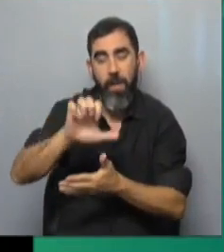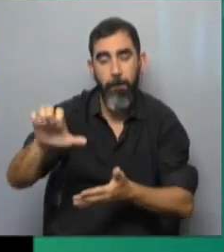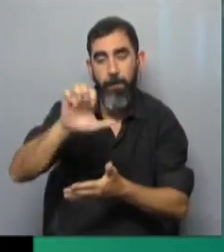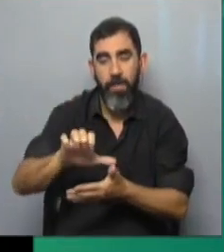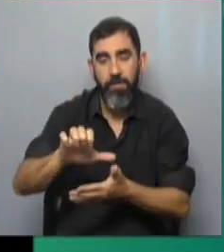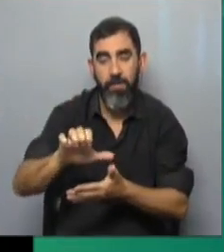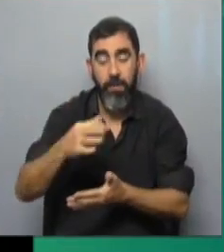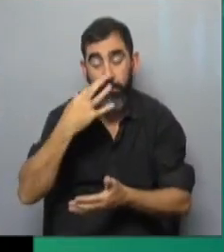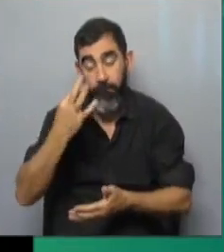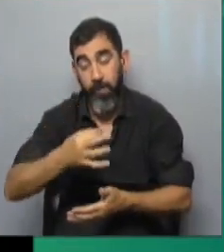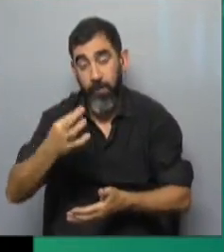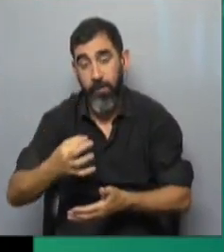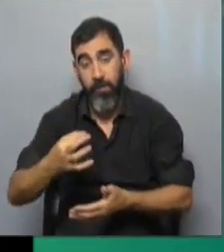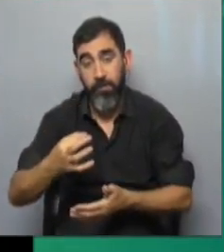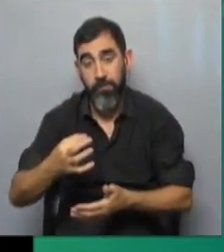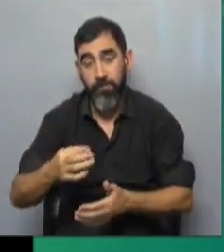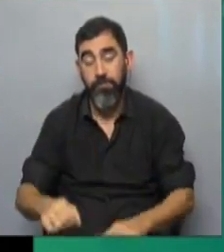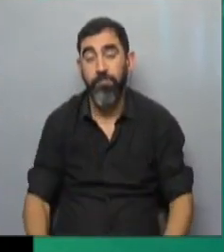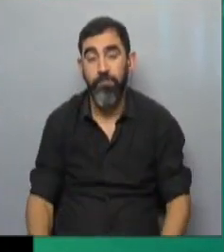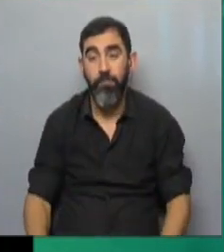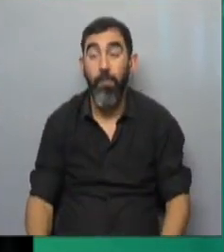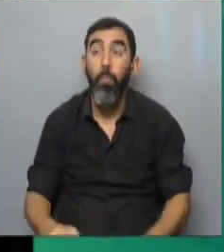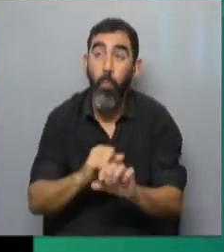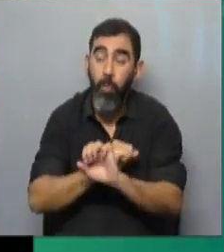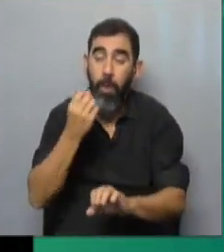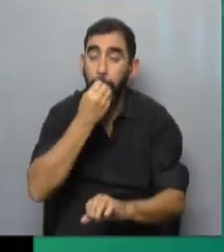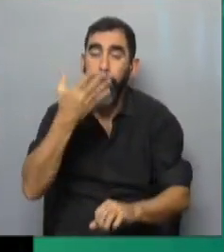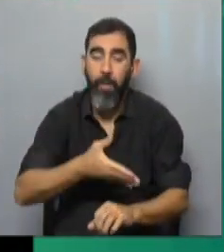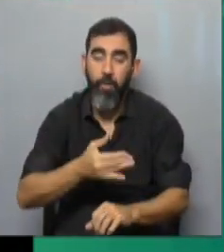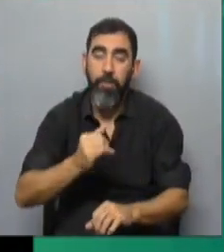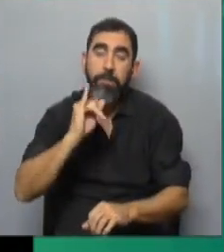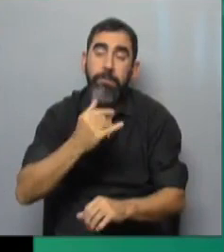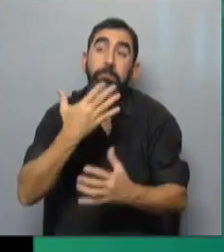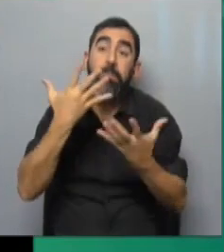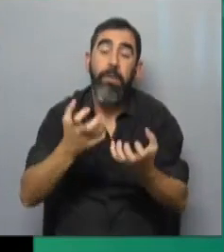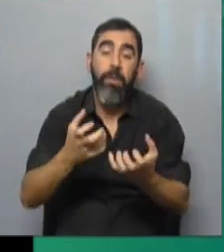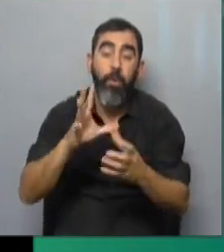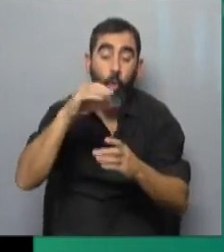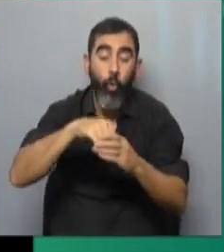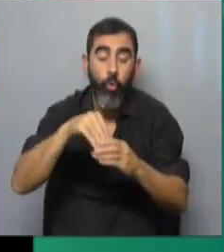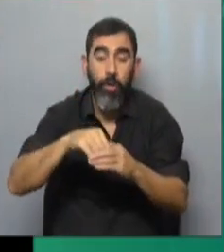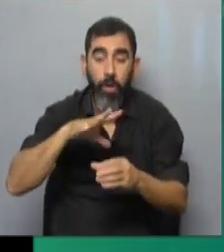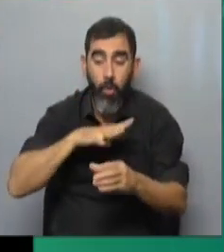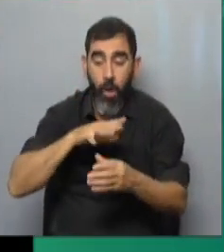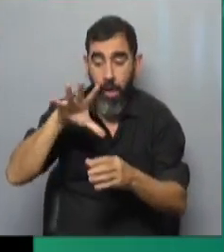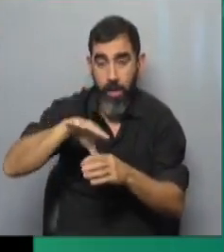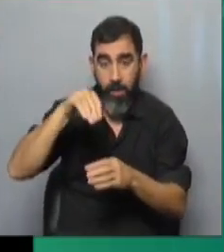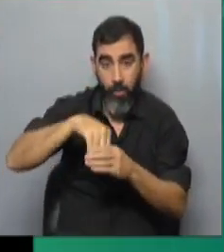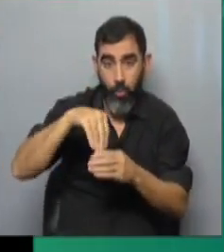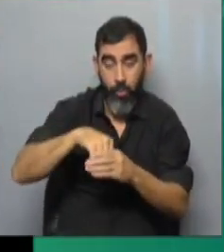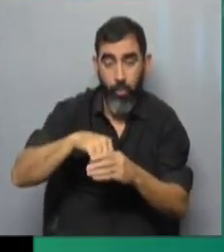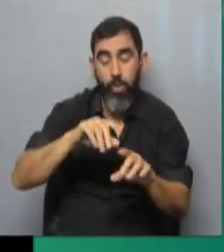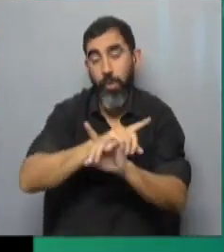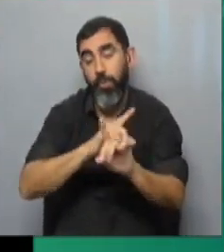y en realidad lo más lógico podía haber sido, si se quería disponibilizar esos contenidos, es que no